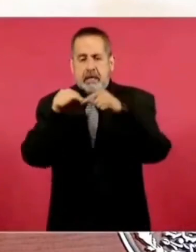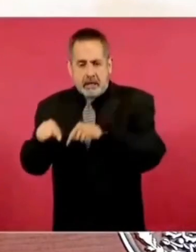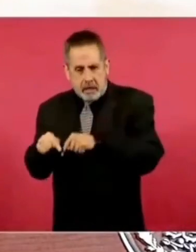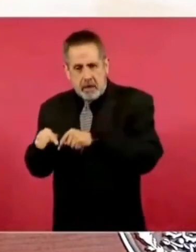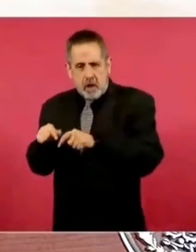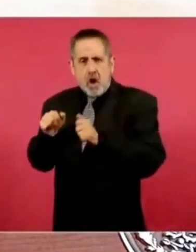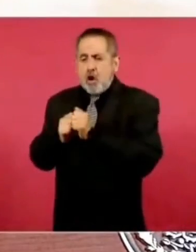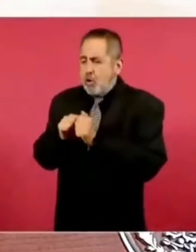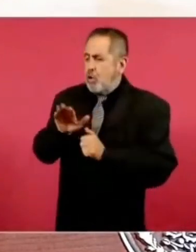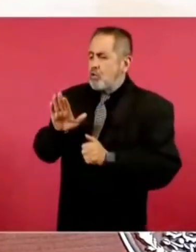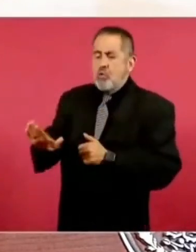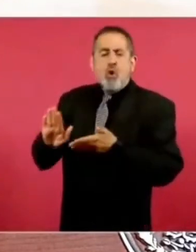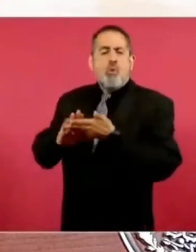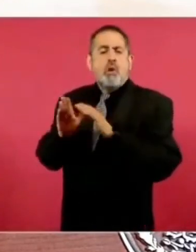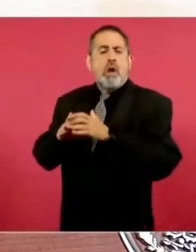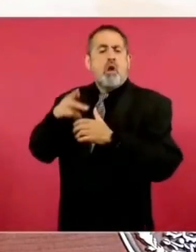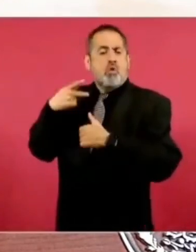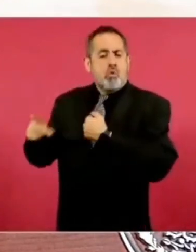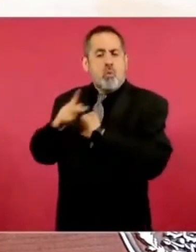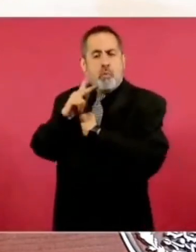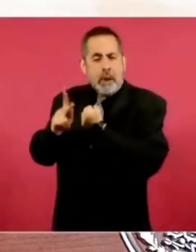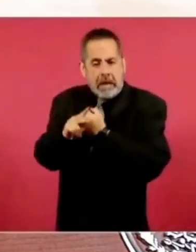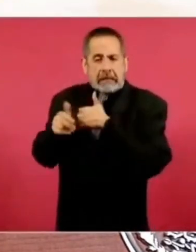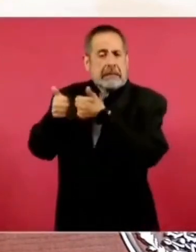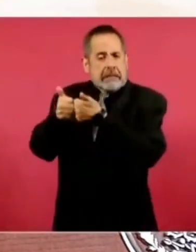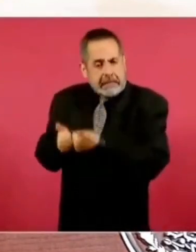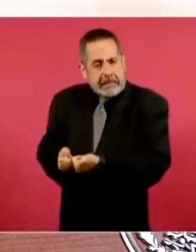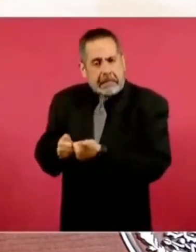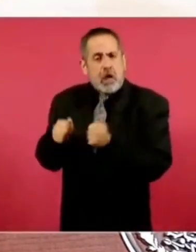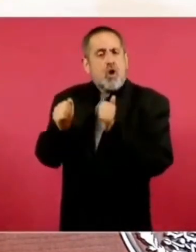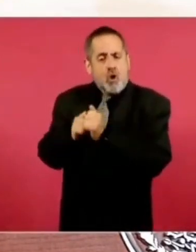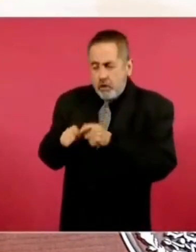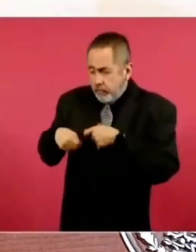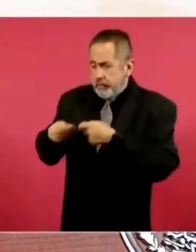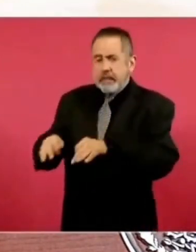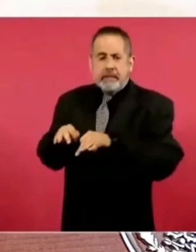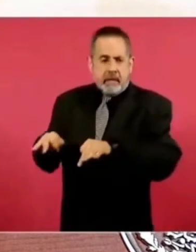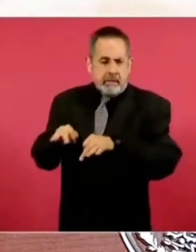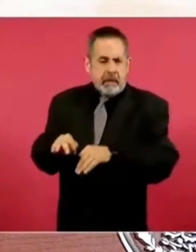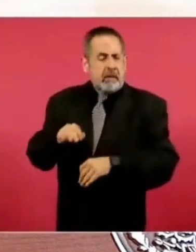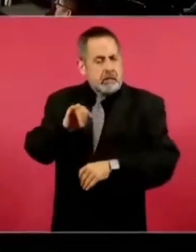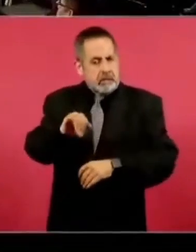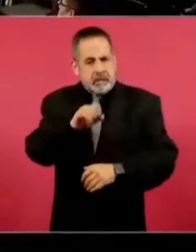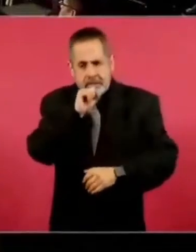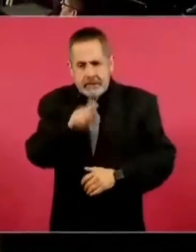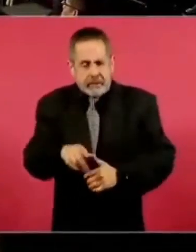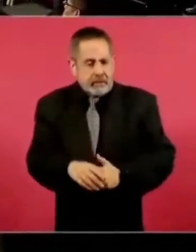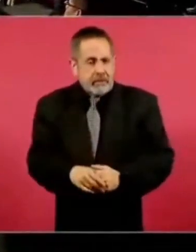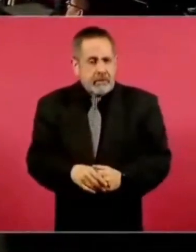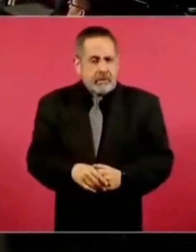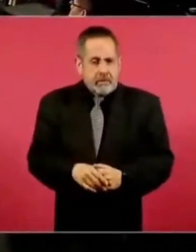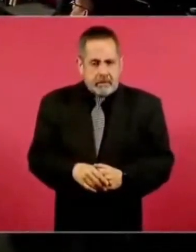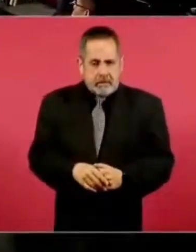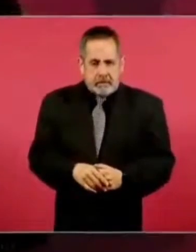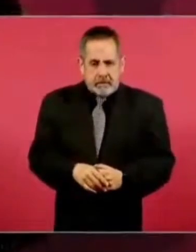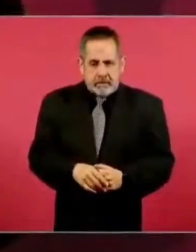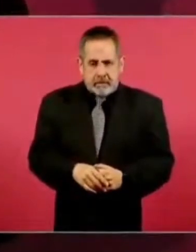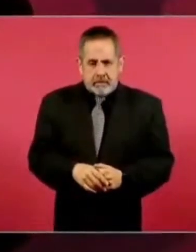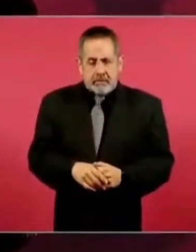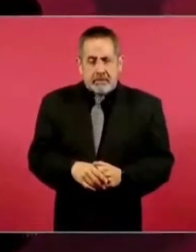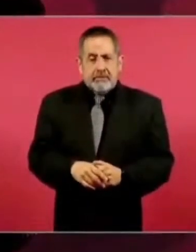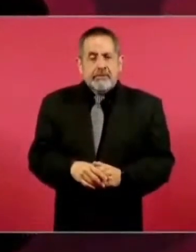sus comunidades, allá, en sus países. Y también aquí hay